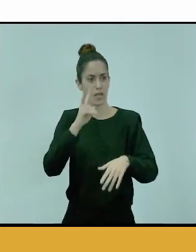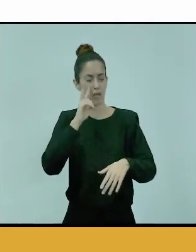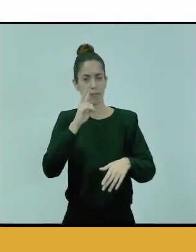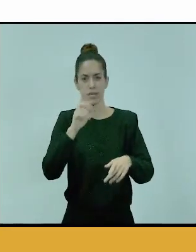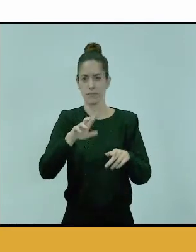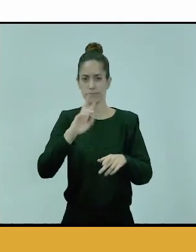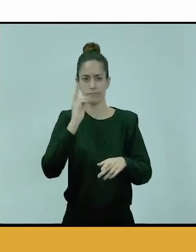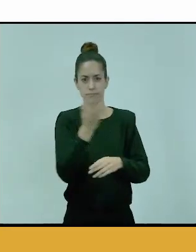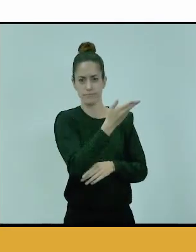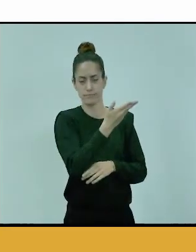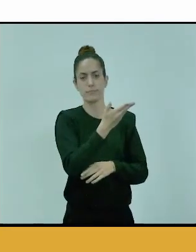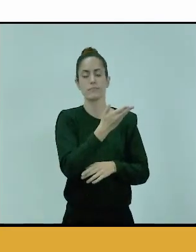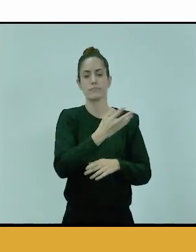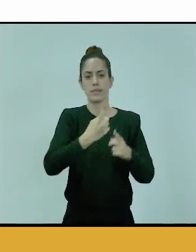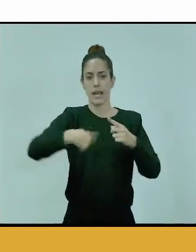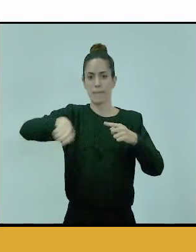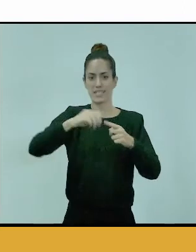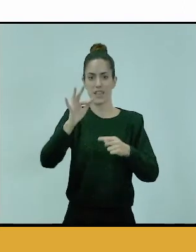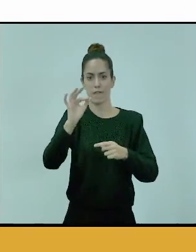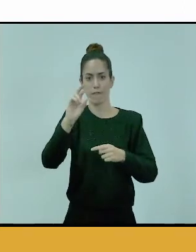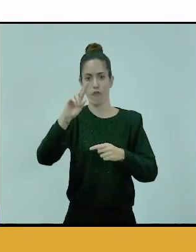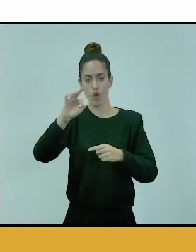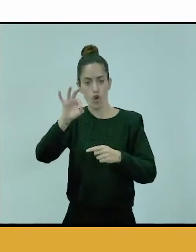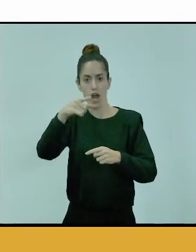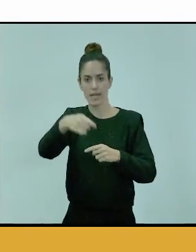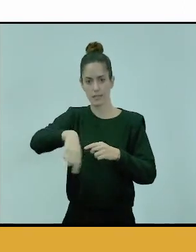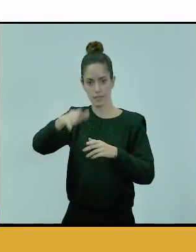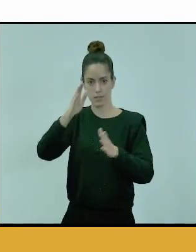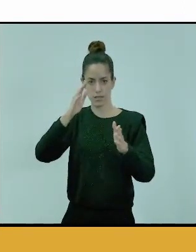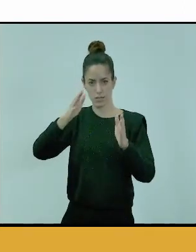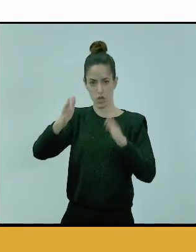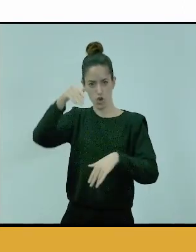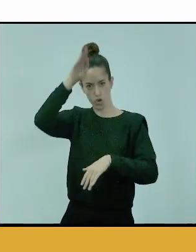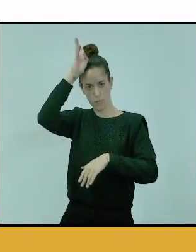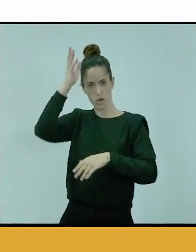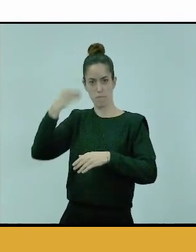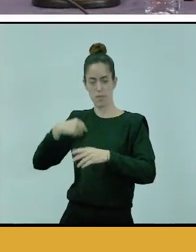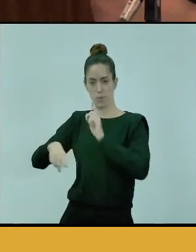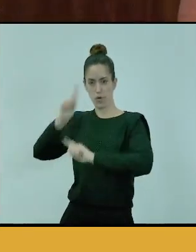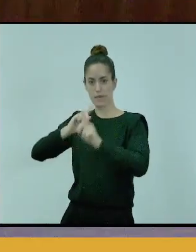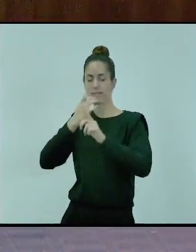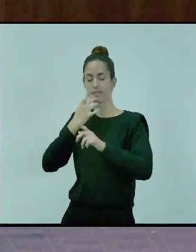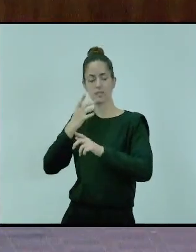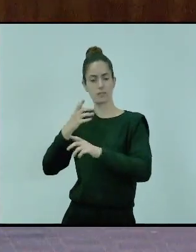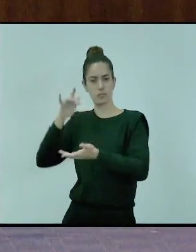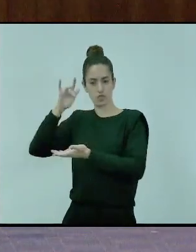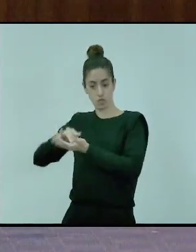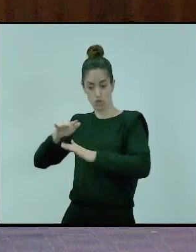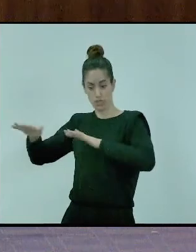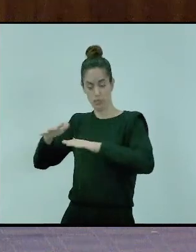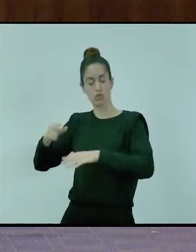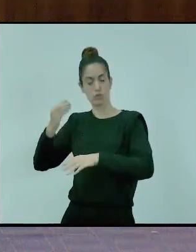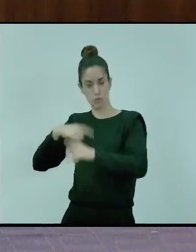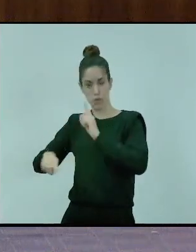que aparece en la Plaza del Foro, en Bailo Claudia. Ya los romanos tenían exactamente el mismo problema cuando sufrían un